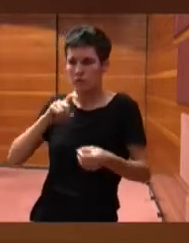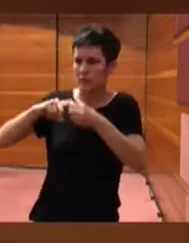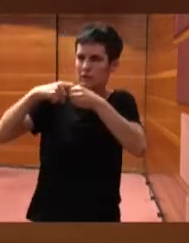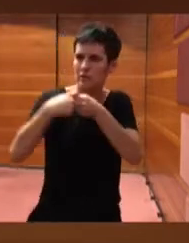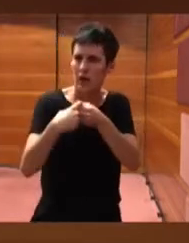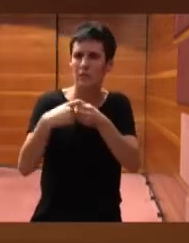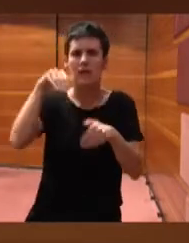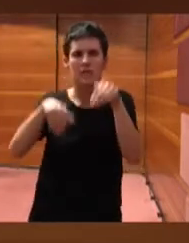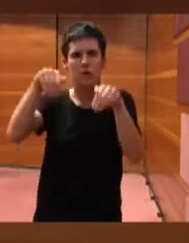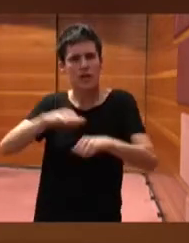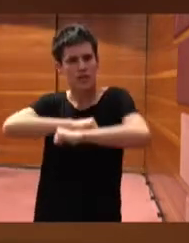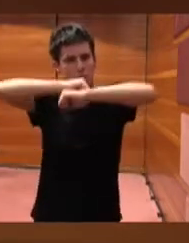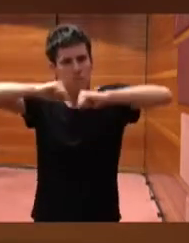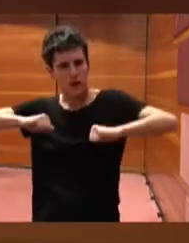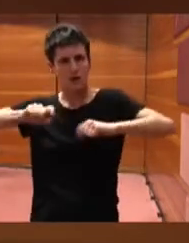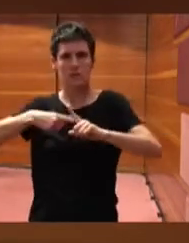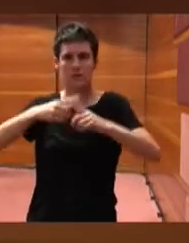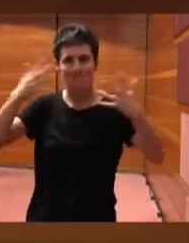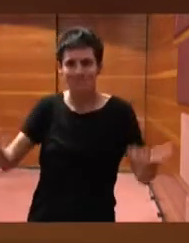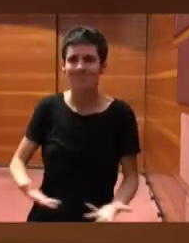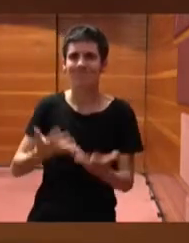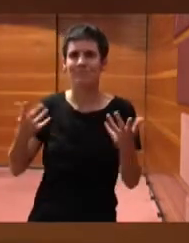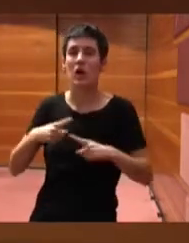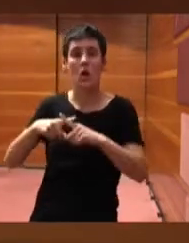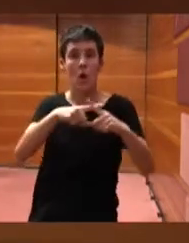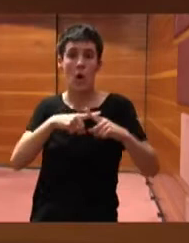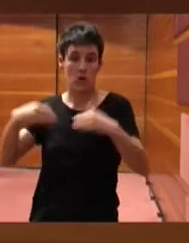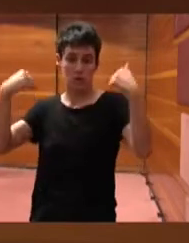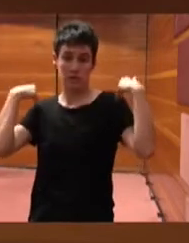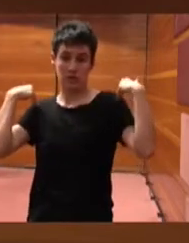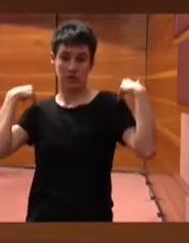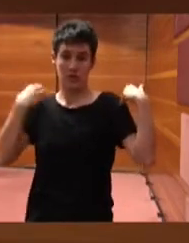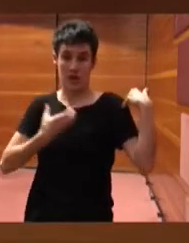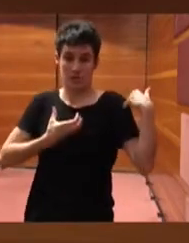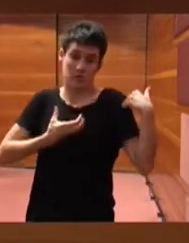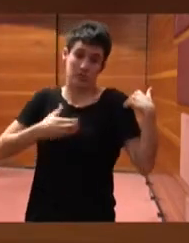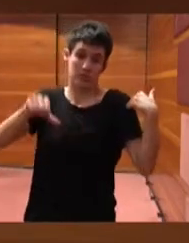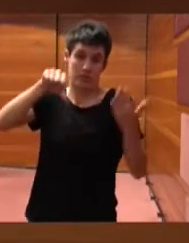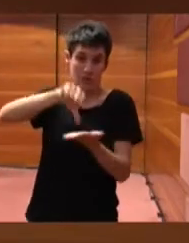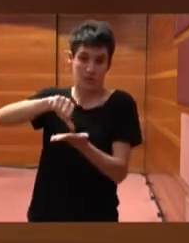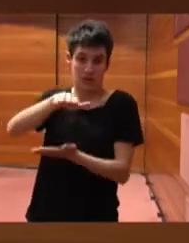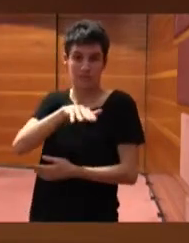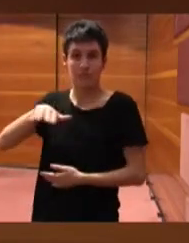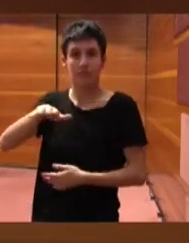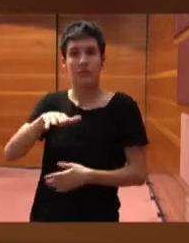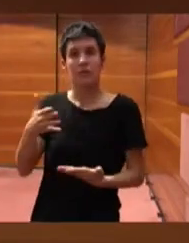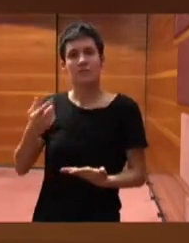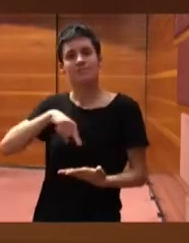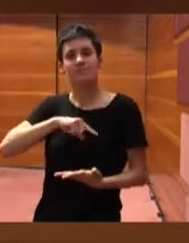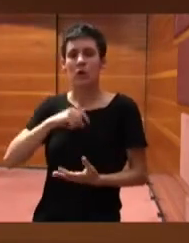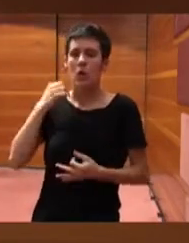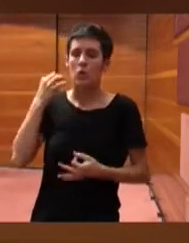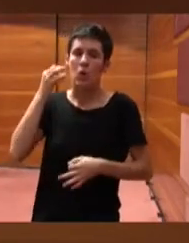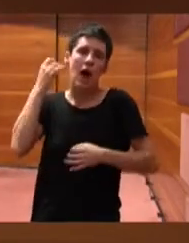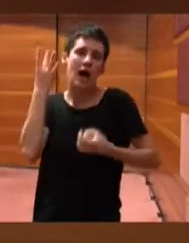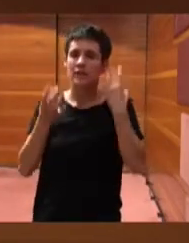la democracia y a potenciar la corresponsabilidad en la comunidad. Para ello hemos organizado una serie de actividades